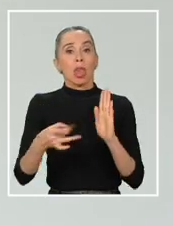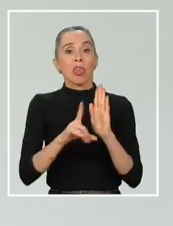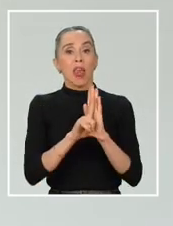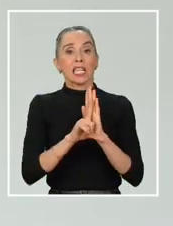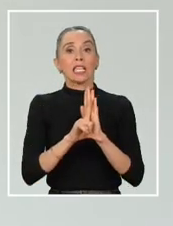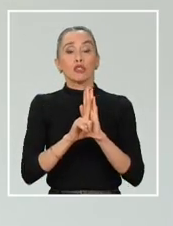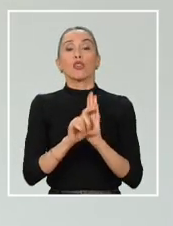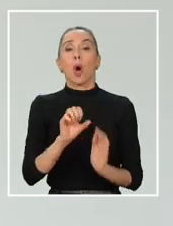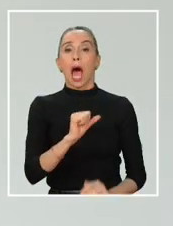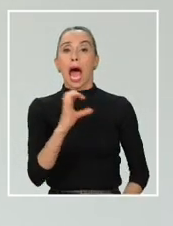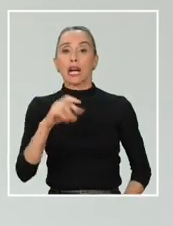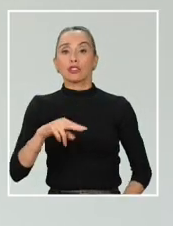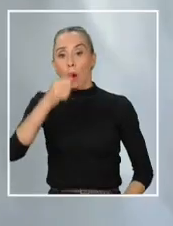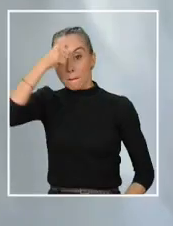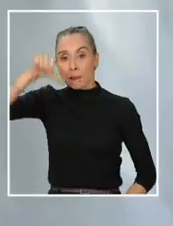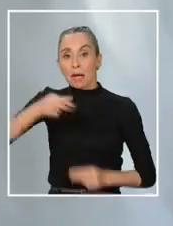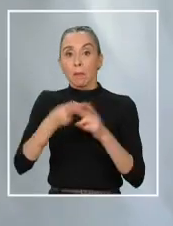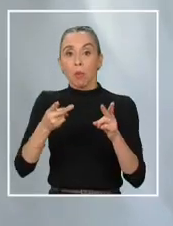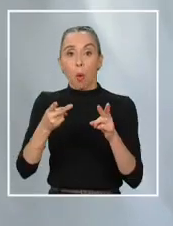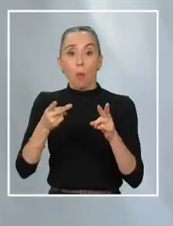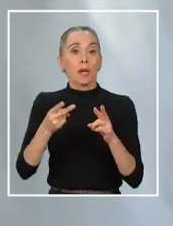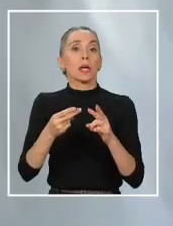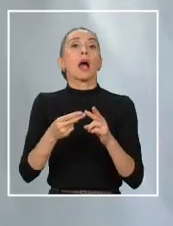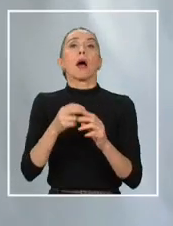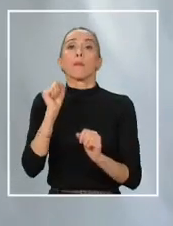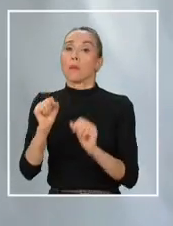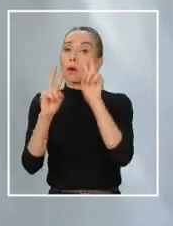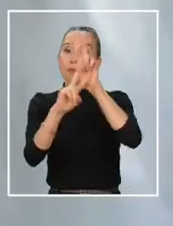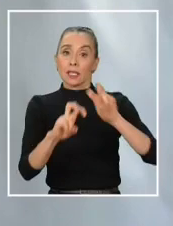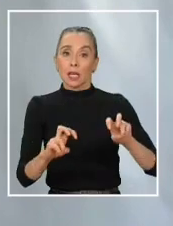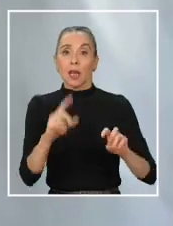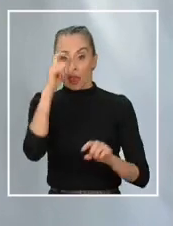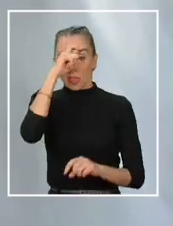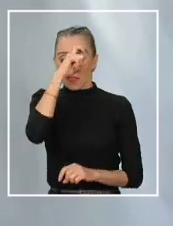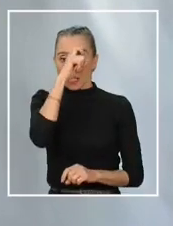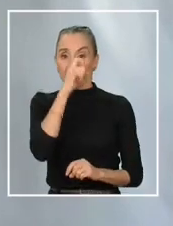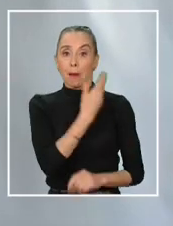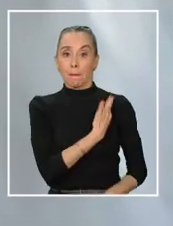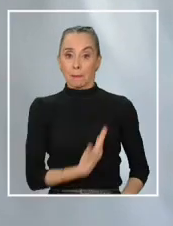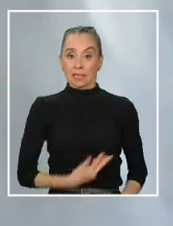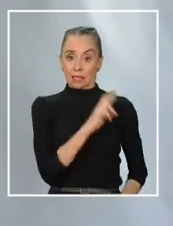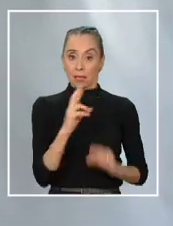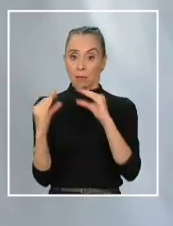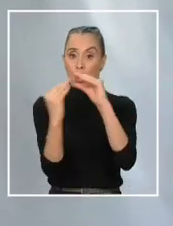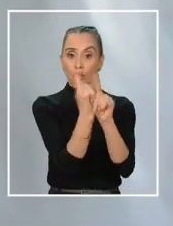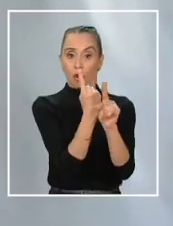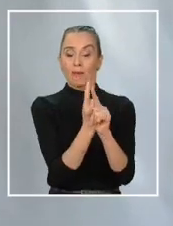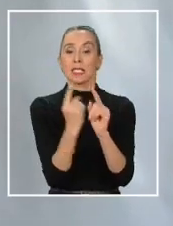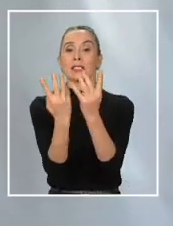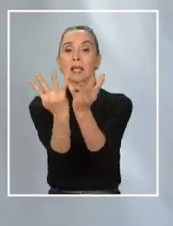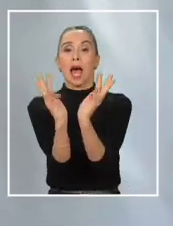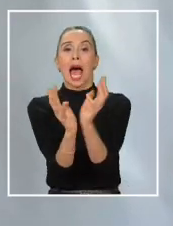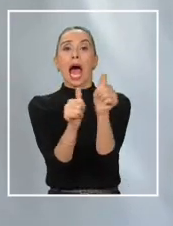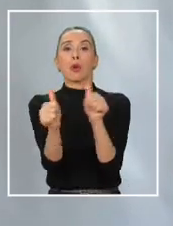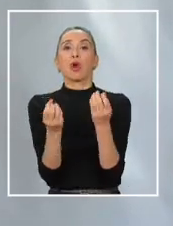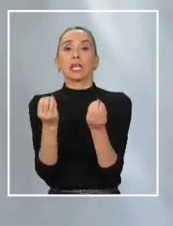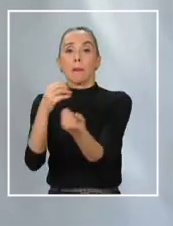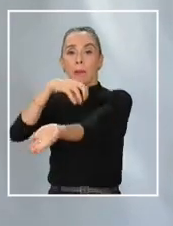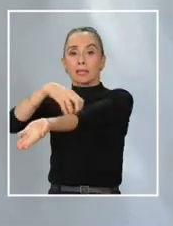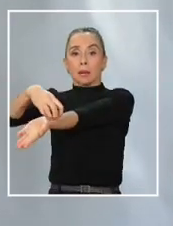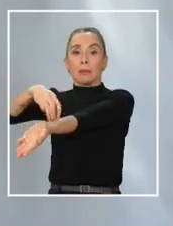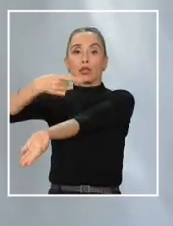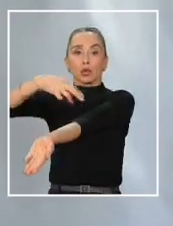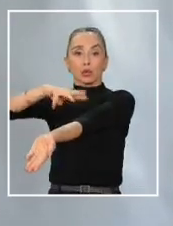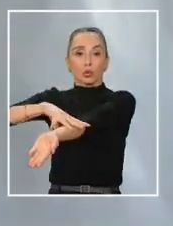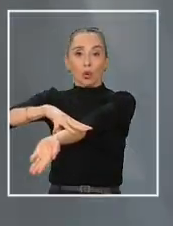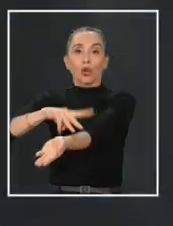los hechos deben ser investigados. Y es muy difícil que una conversación del presidente de la República con un grupo de autoridades sobre lo que está pasando en la macrozona sur